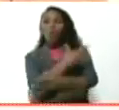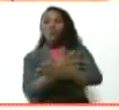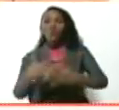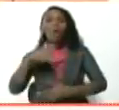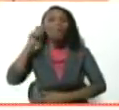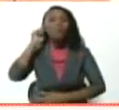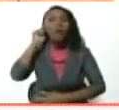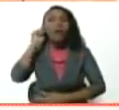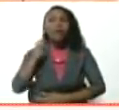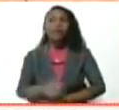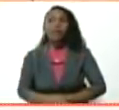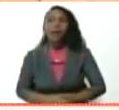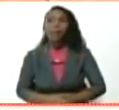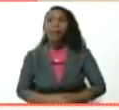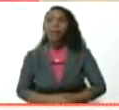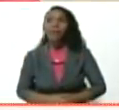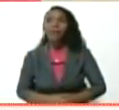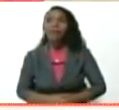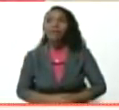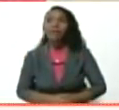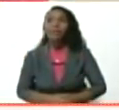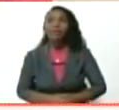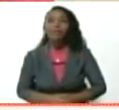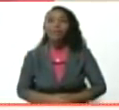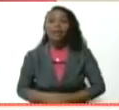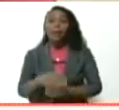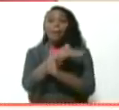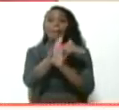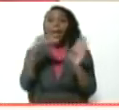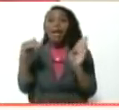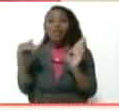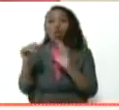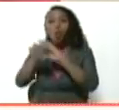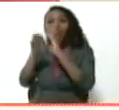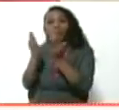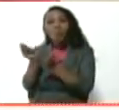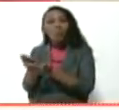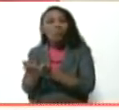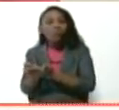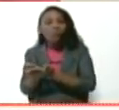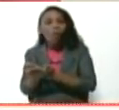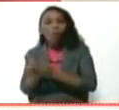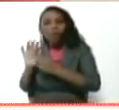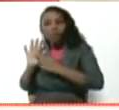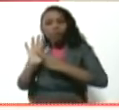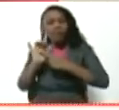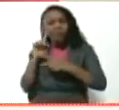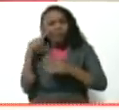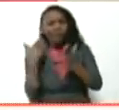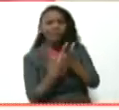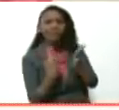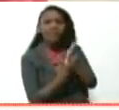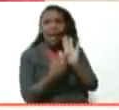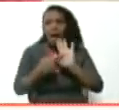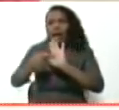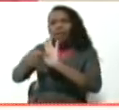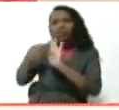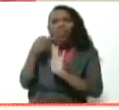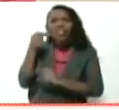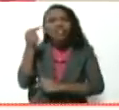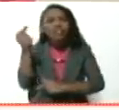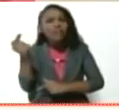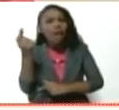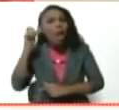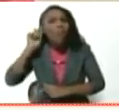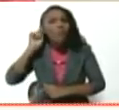mujeres que se movilizaron en Chile. Medios del mundo. Reflejar eso. Decir que